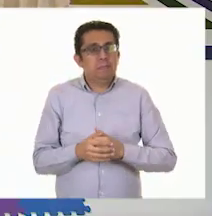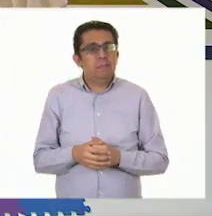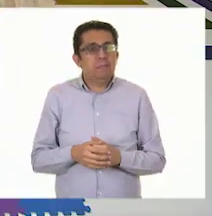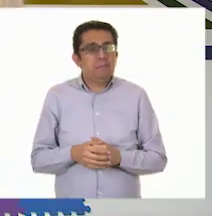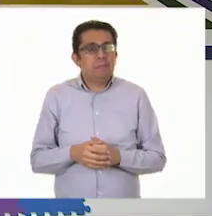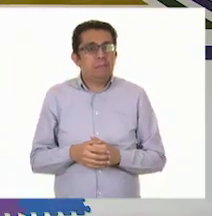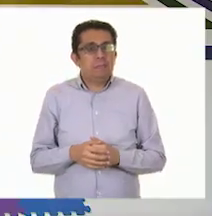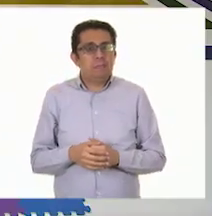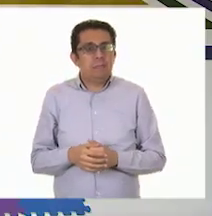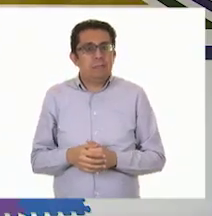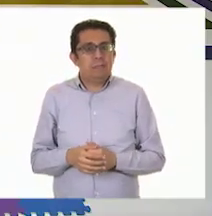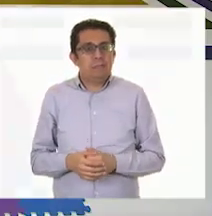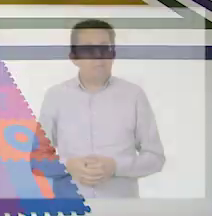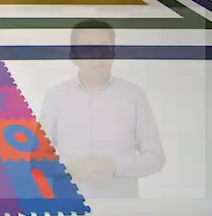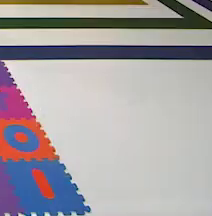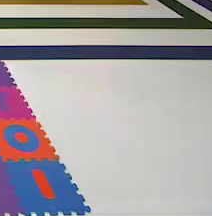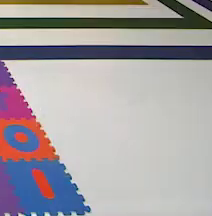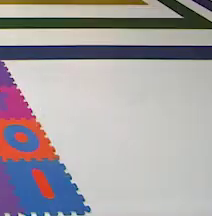Bueno.